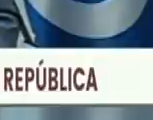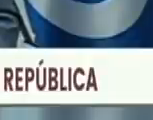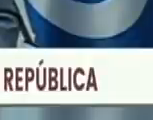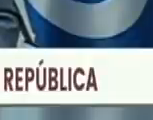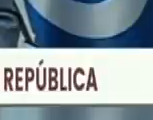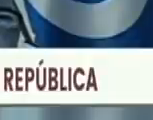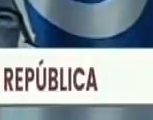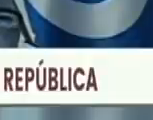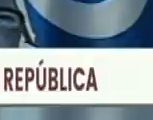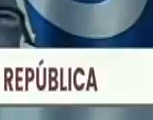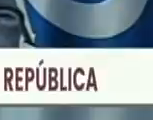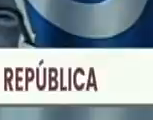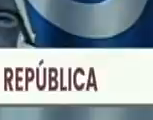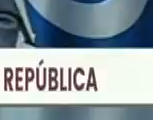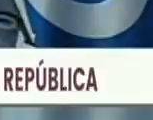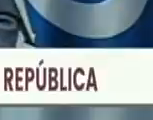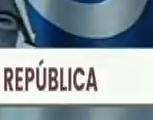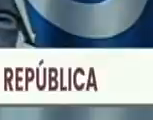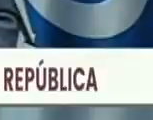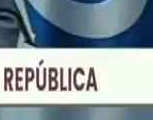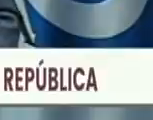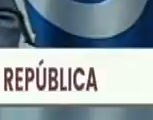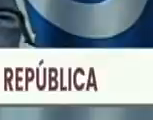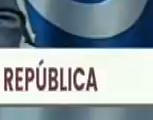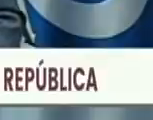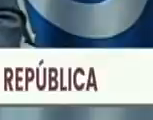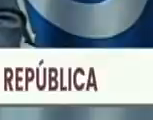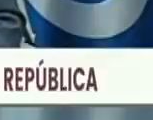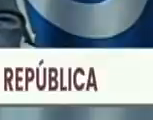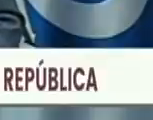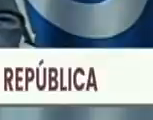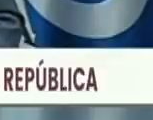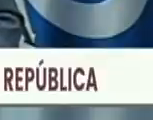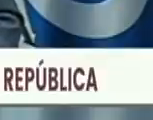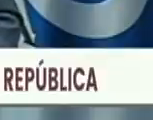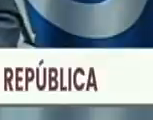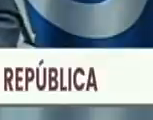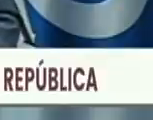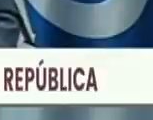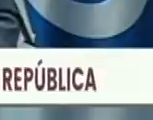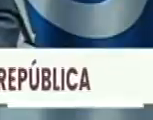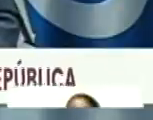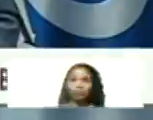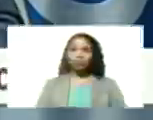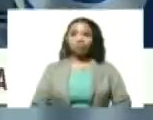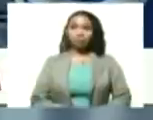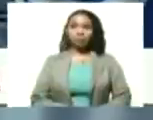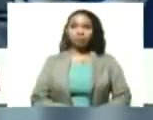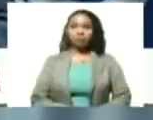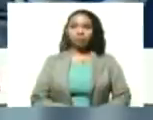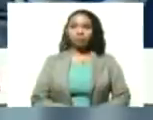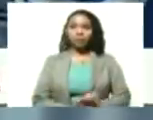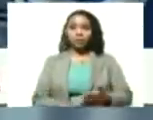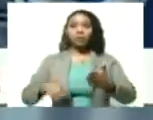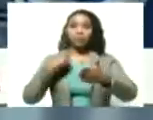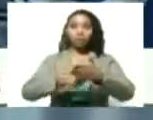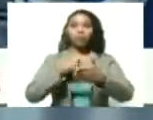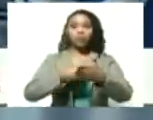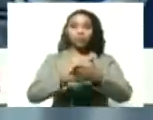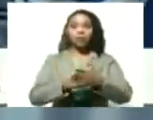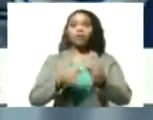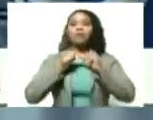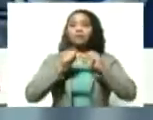constante por darle a Venezuela la tranquilidad, la paz que se merece, en el combate